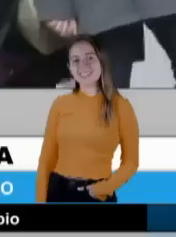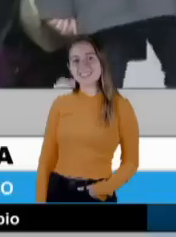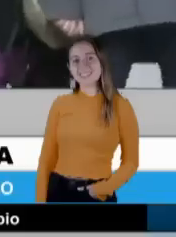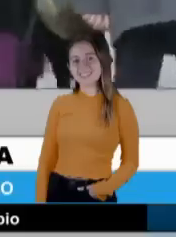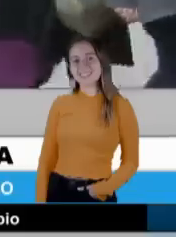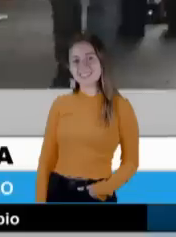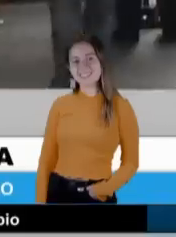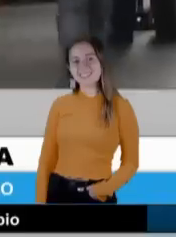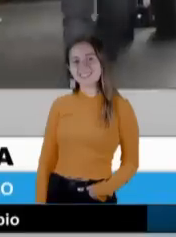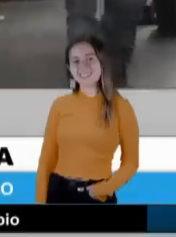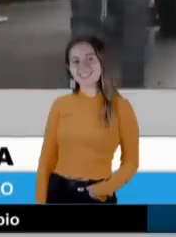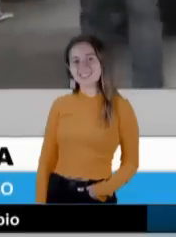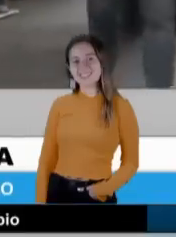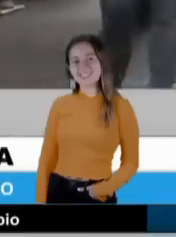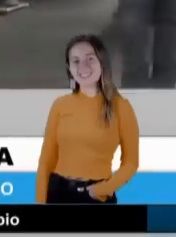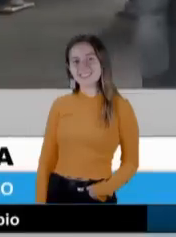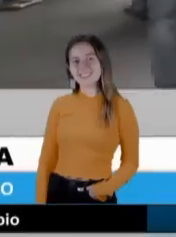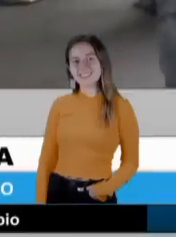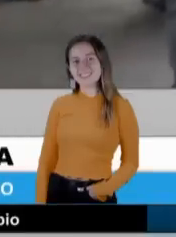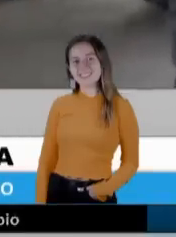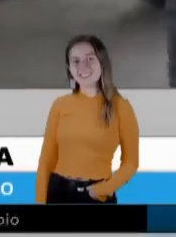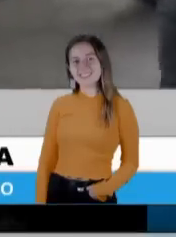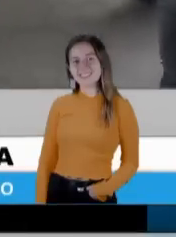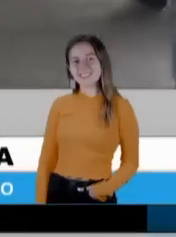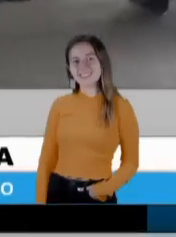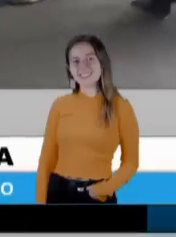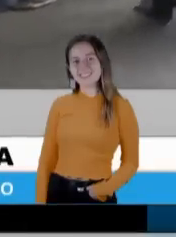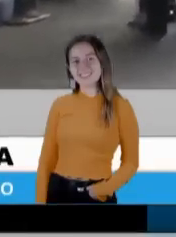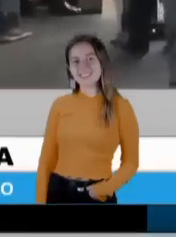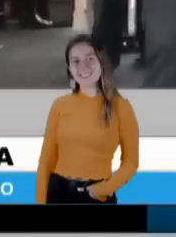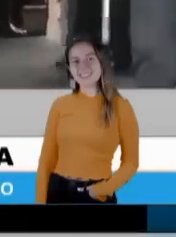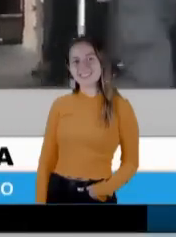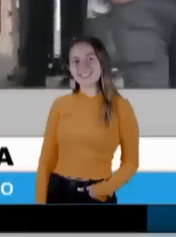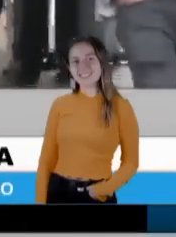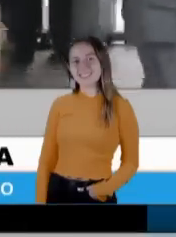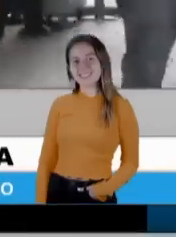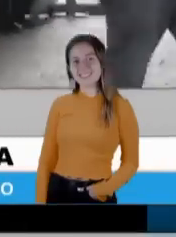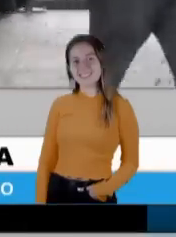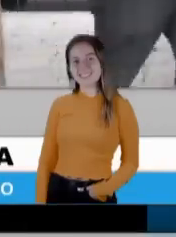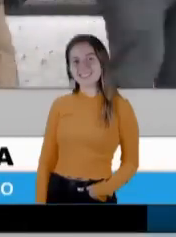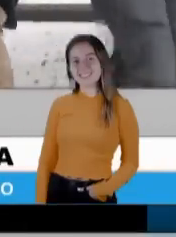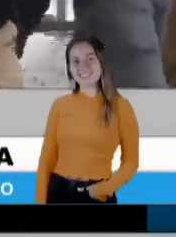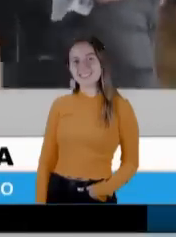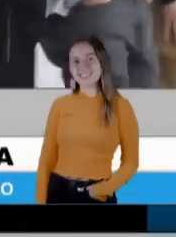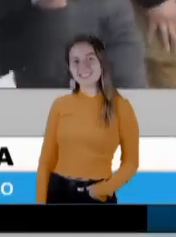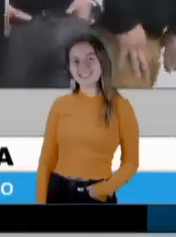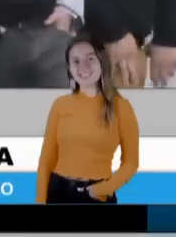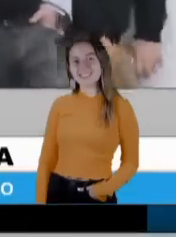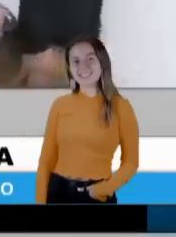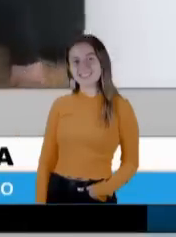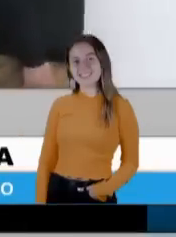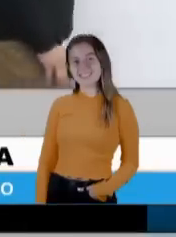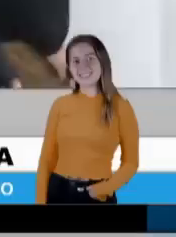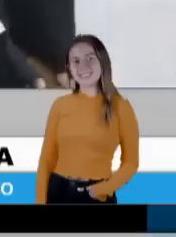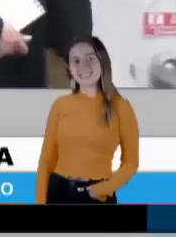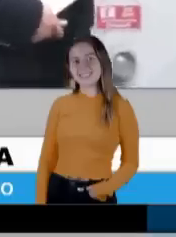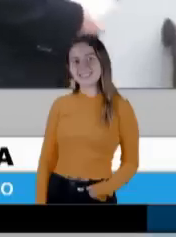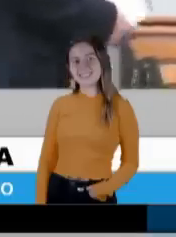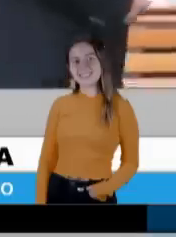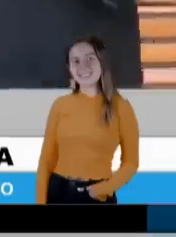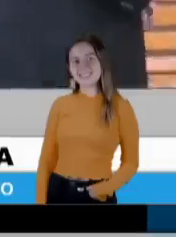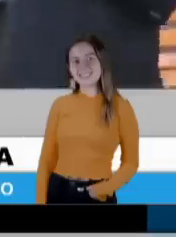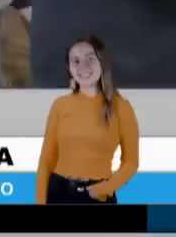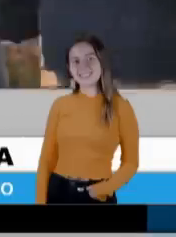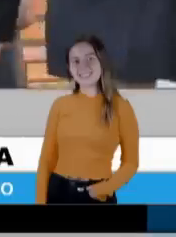ese nivel de irrelevancia también? Podría ser parte del síntoma. Ese tipo de pensamientos, ¿no? Oye, mira, ayer a través